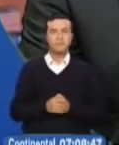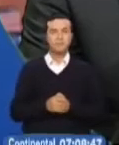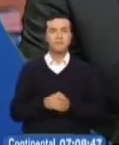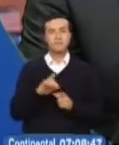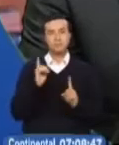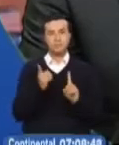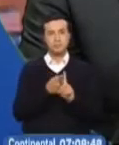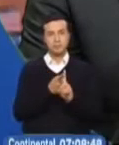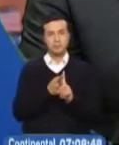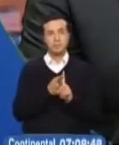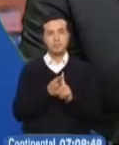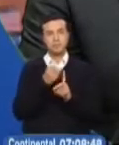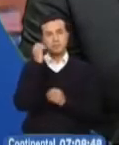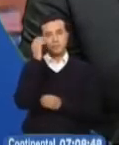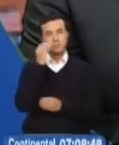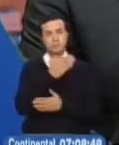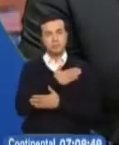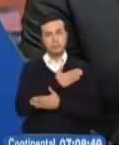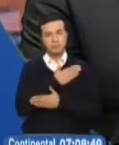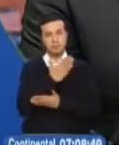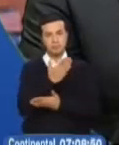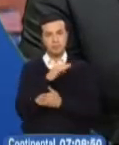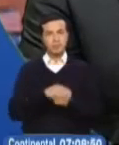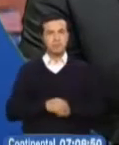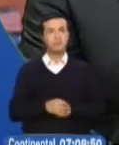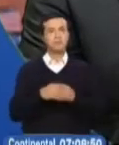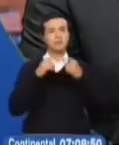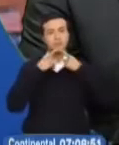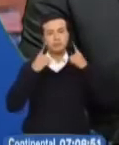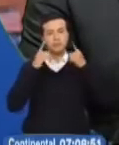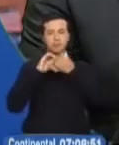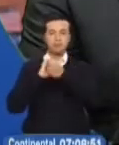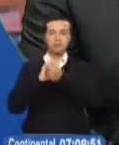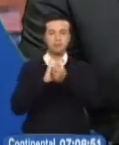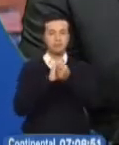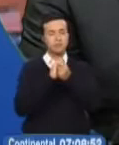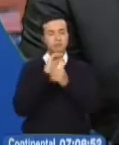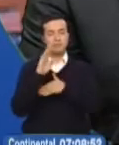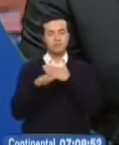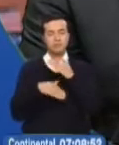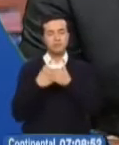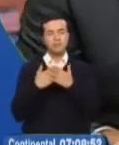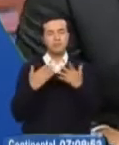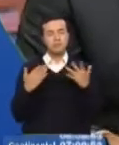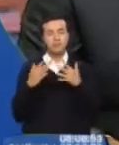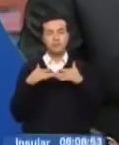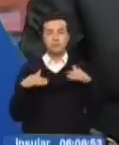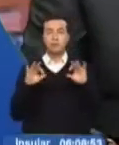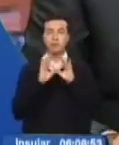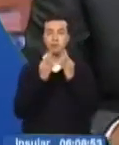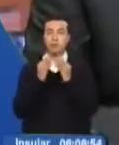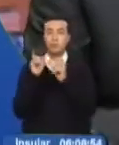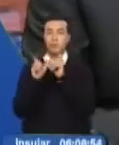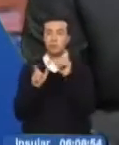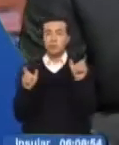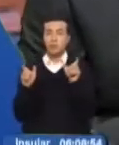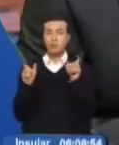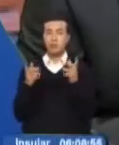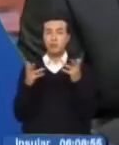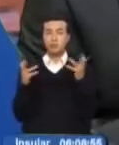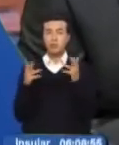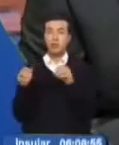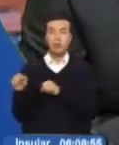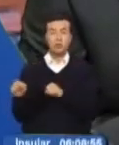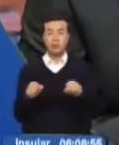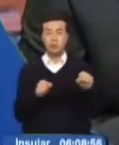empezar mi intervención saludando y expresando mi solidaridad todas las familiares de las víctimas de